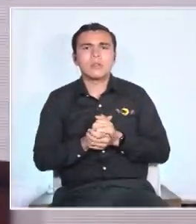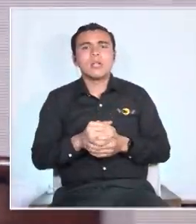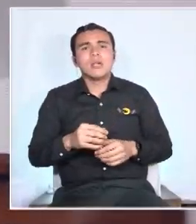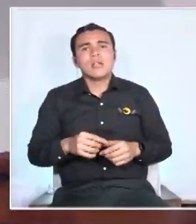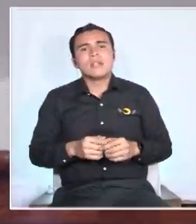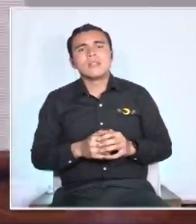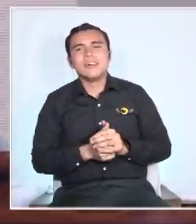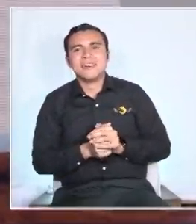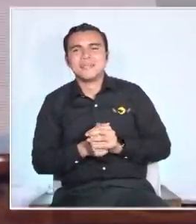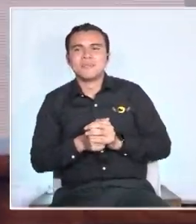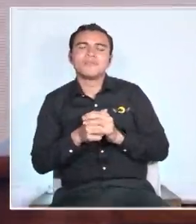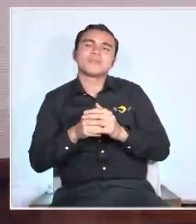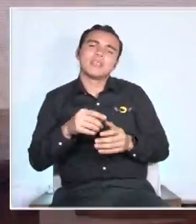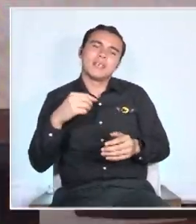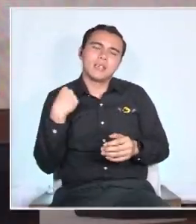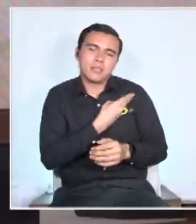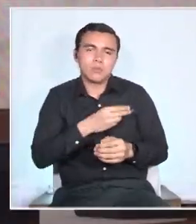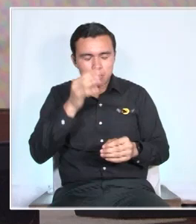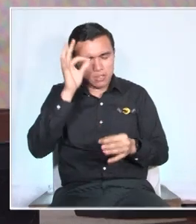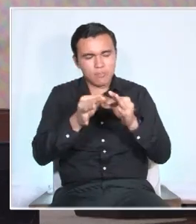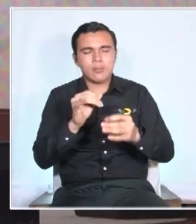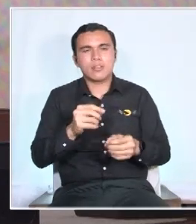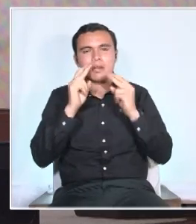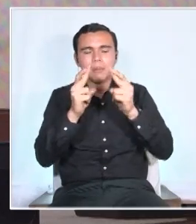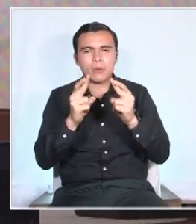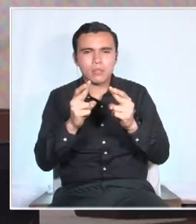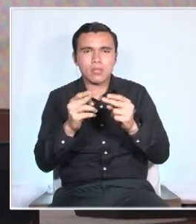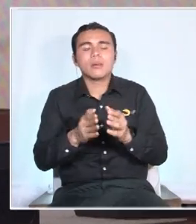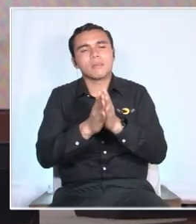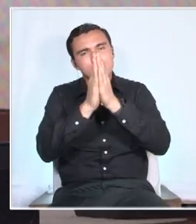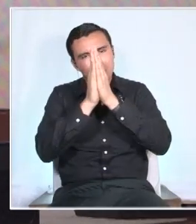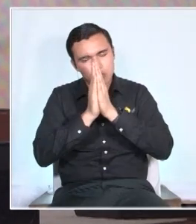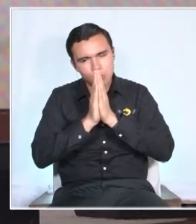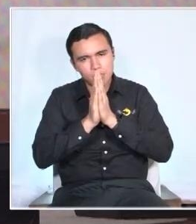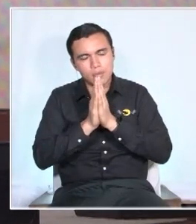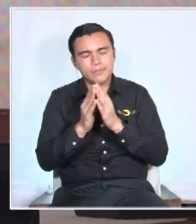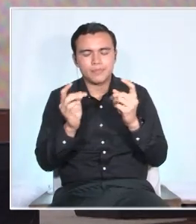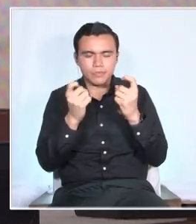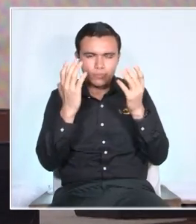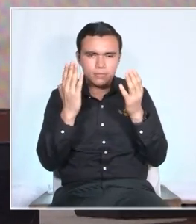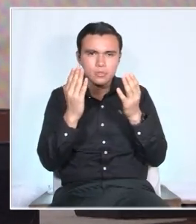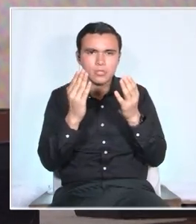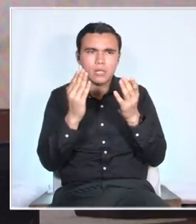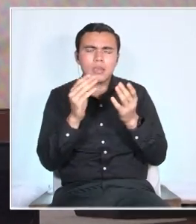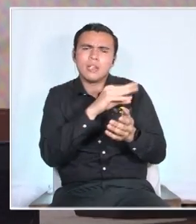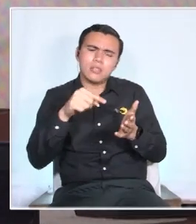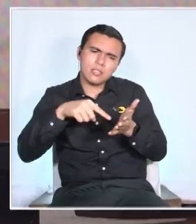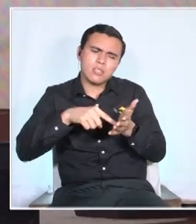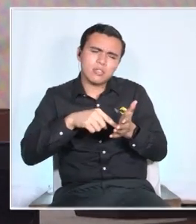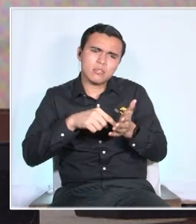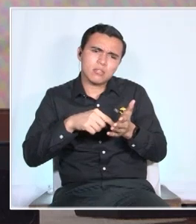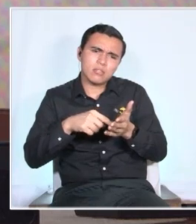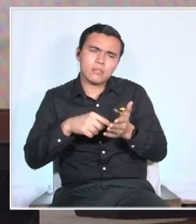negar nuestra fe porque Dios no nos ha contestado esa petición. Aleluya. Y eso a